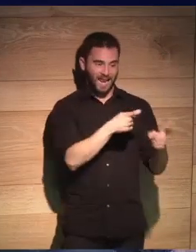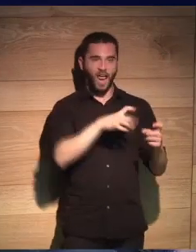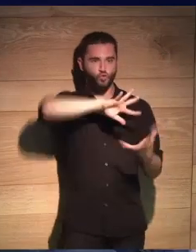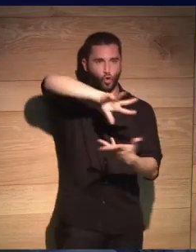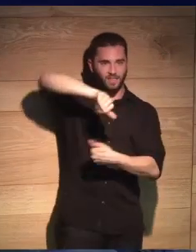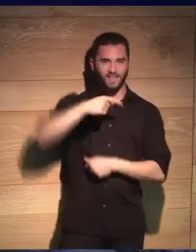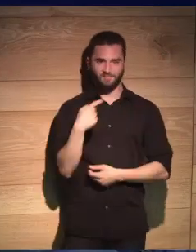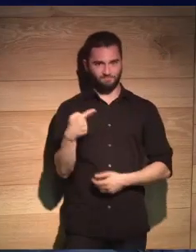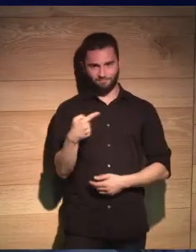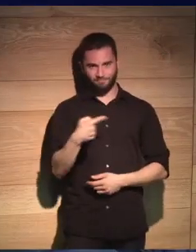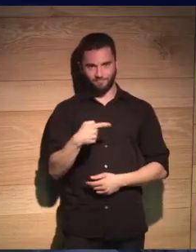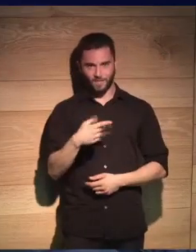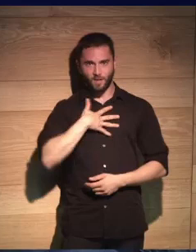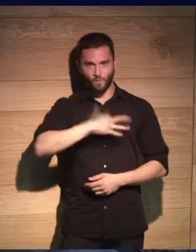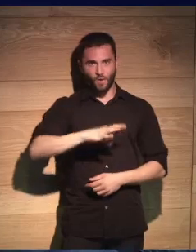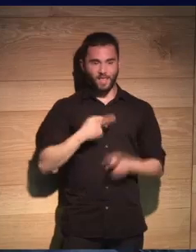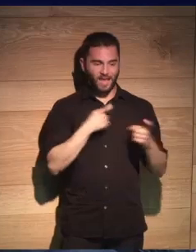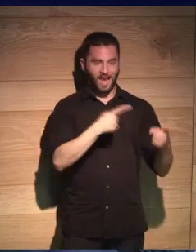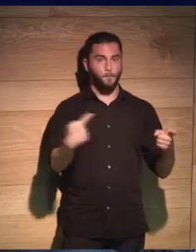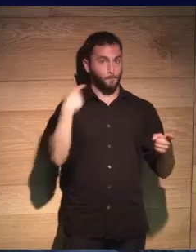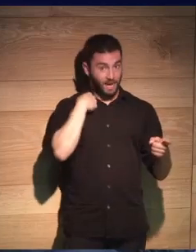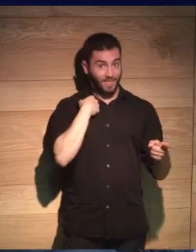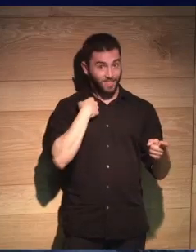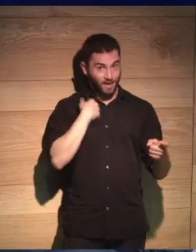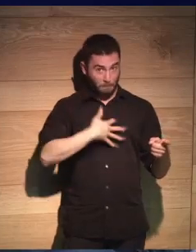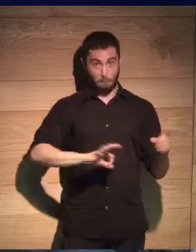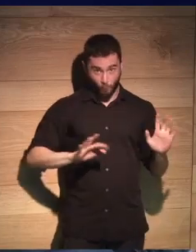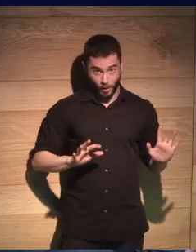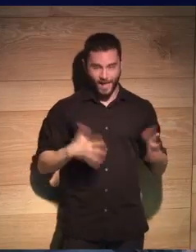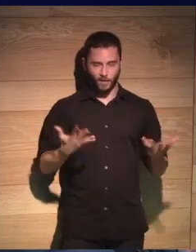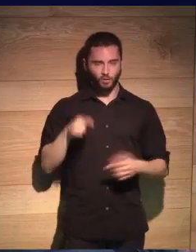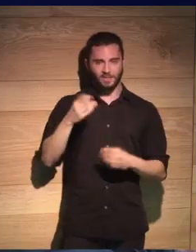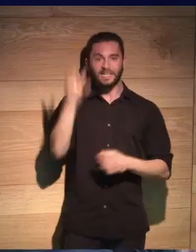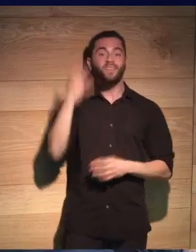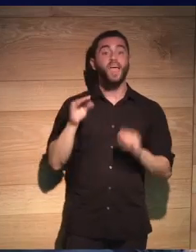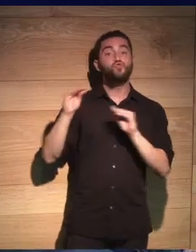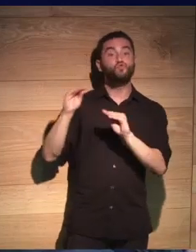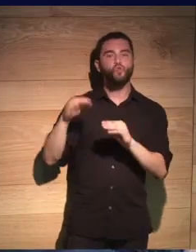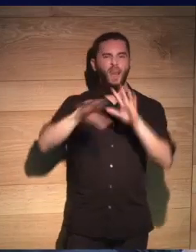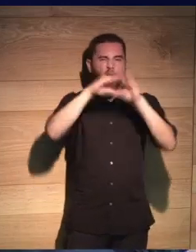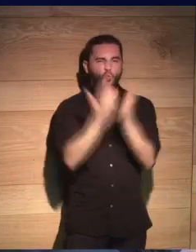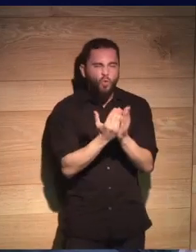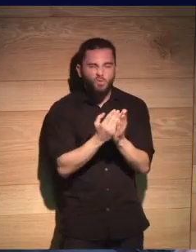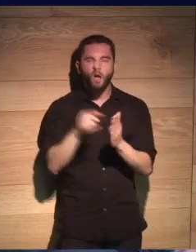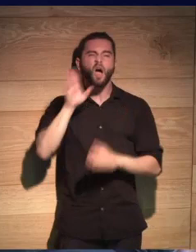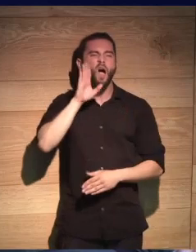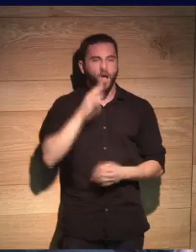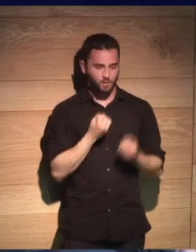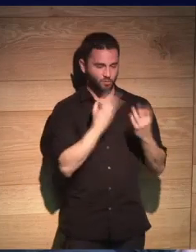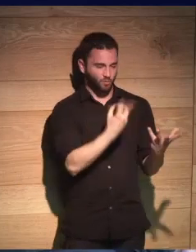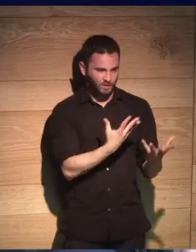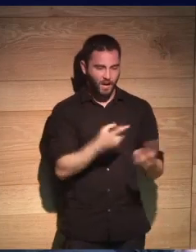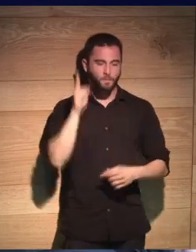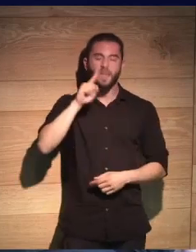la que es muy posible que se pierda la guerra, ¿no? Entonces su idea es, ¿para qué vamos a contarle al mundo esto? ¿Para qué vamos a contarle